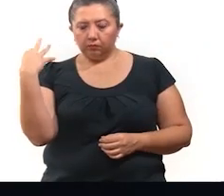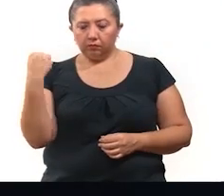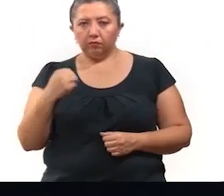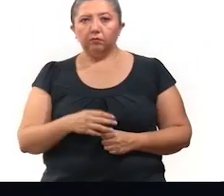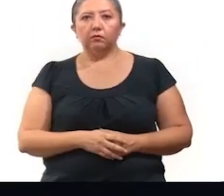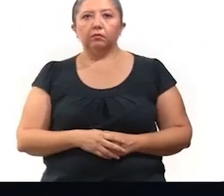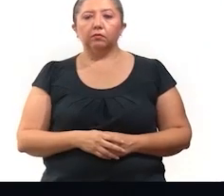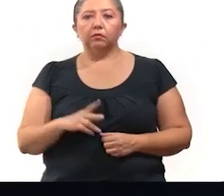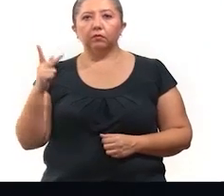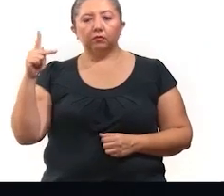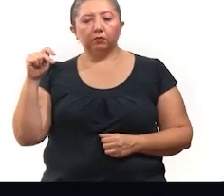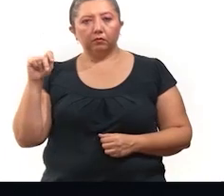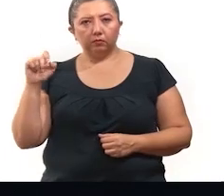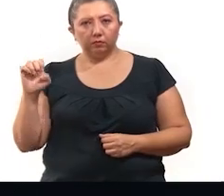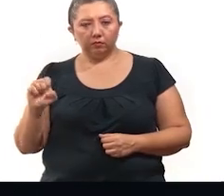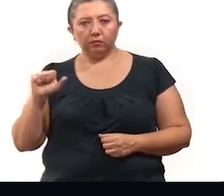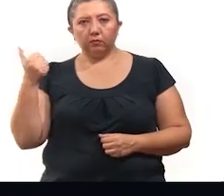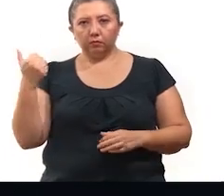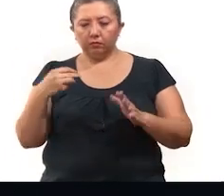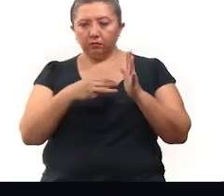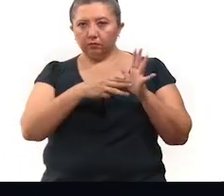7.529, en la zona poniente,